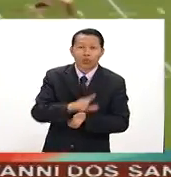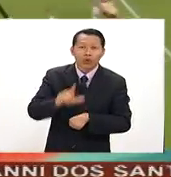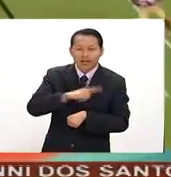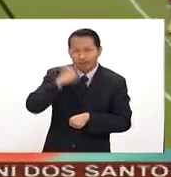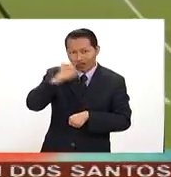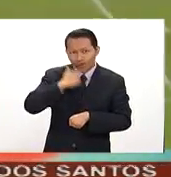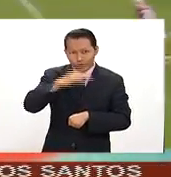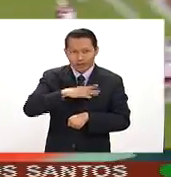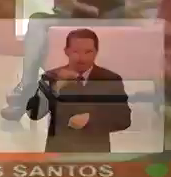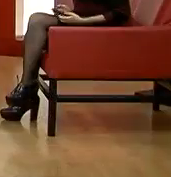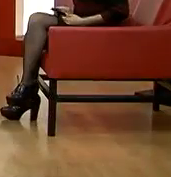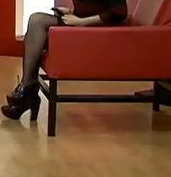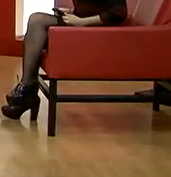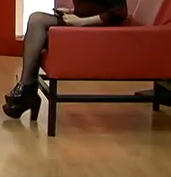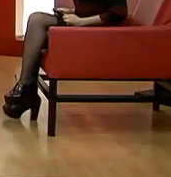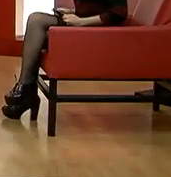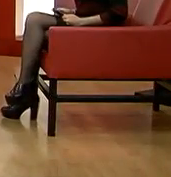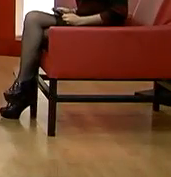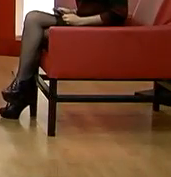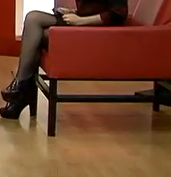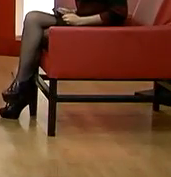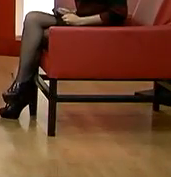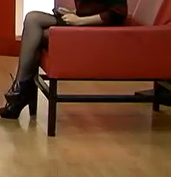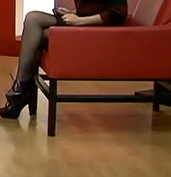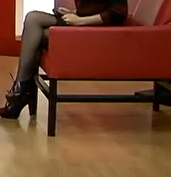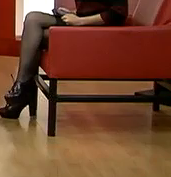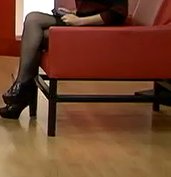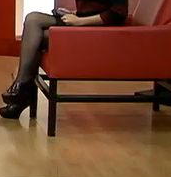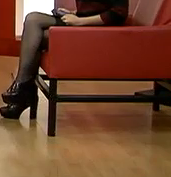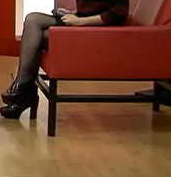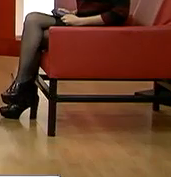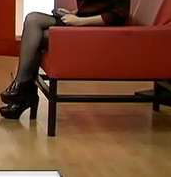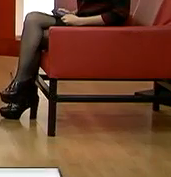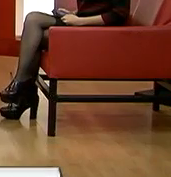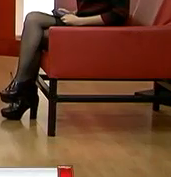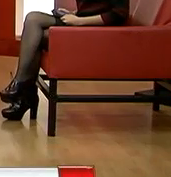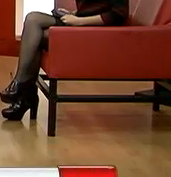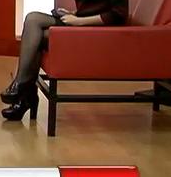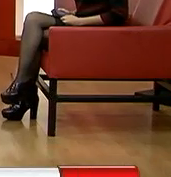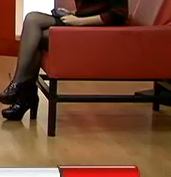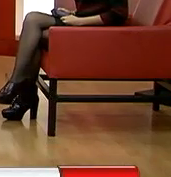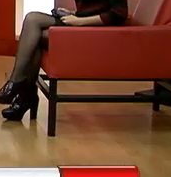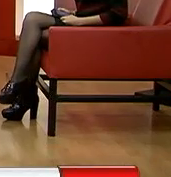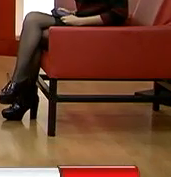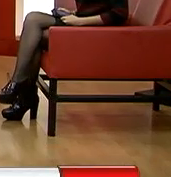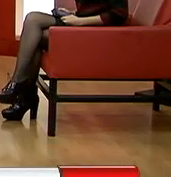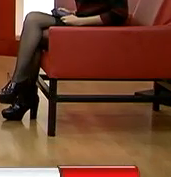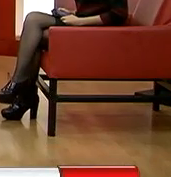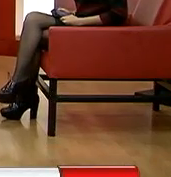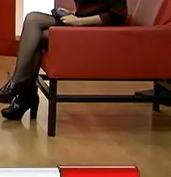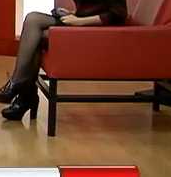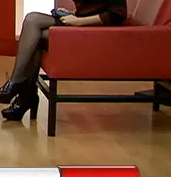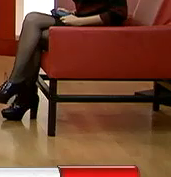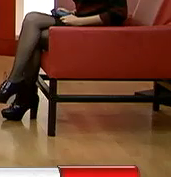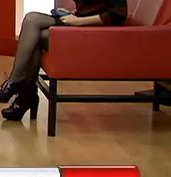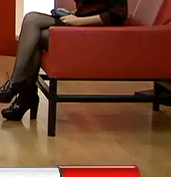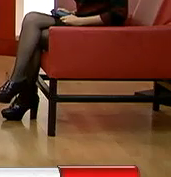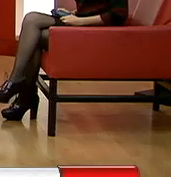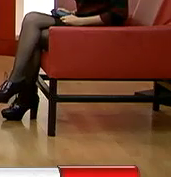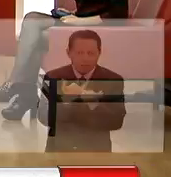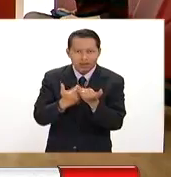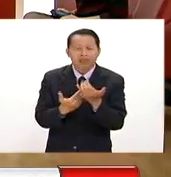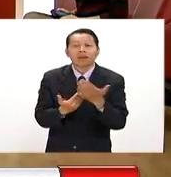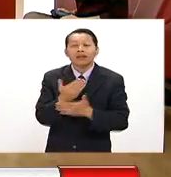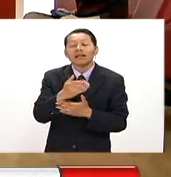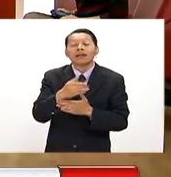de la temporada. Un placer estar con ustedes esta mañana de martes. Pásenla bien, nos vemos mañana a las 6:30. Así es, mientras tanto, muchas gracias a